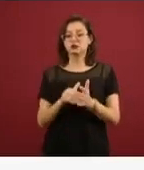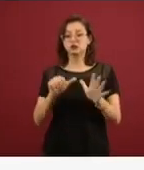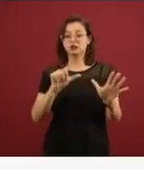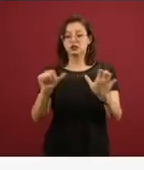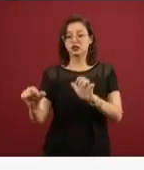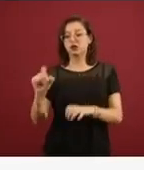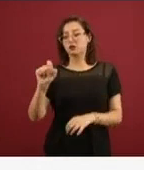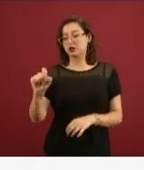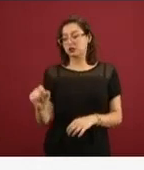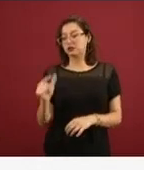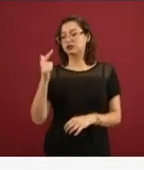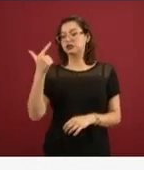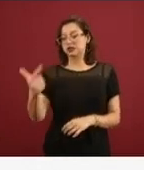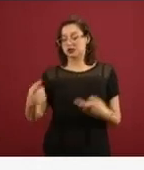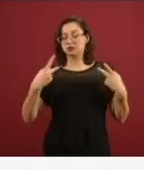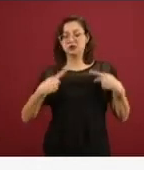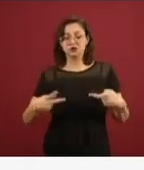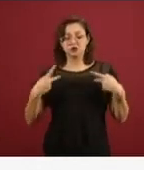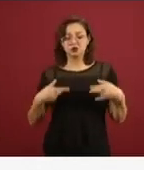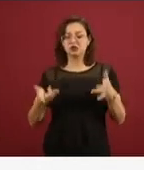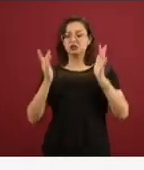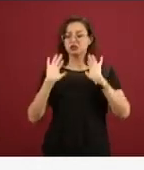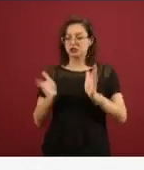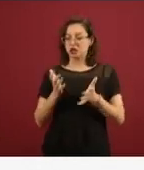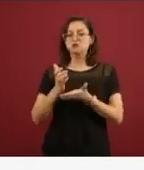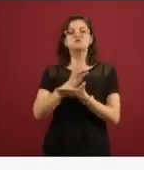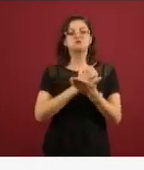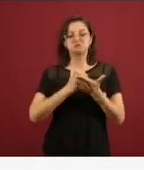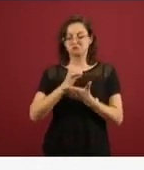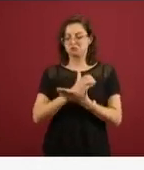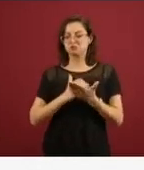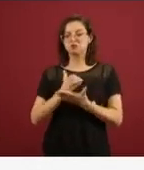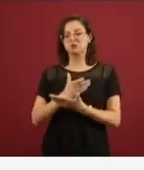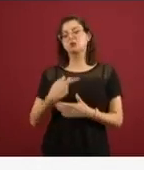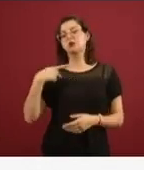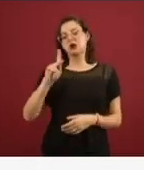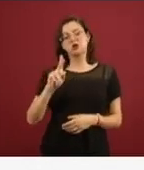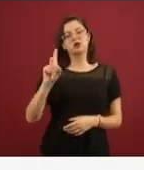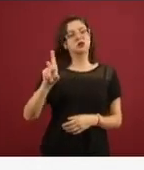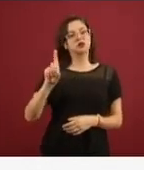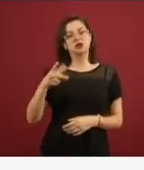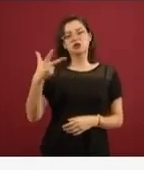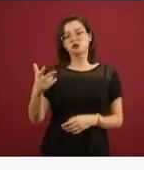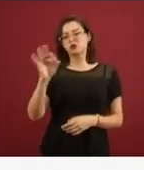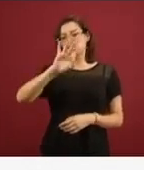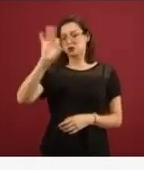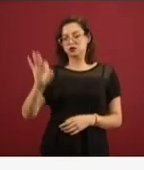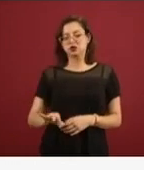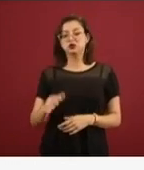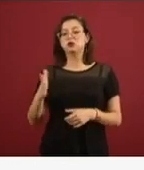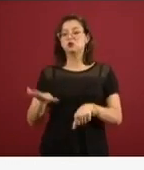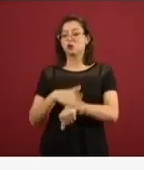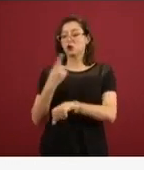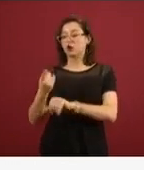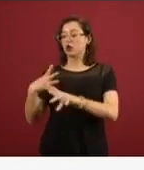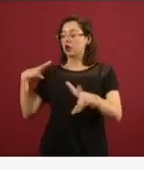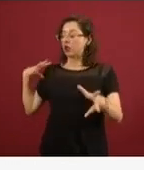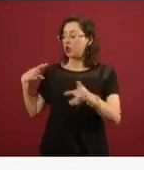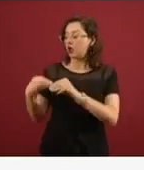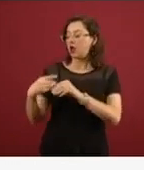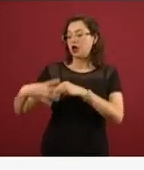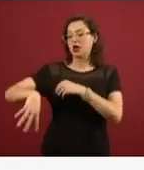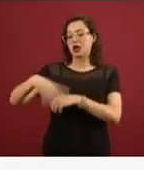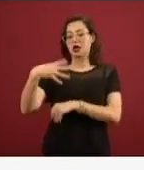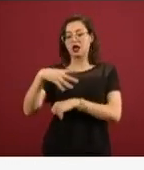ahora, la proporción se mantiene más o menos estable en función de que hay que ver que los casos que se han sumado en los últimos